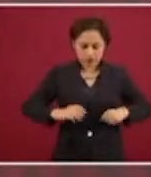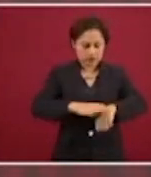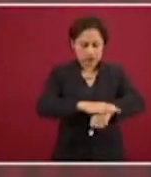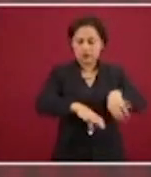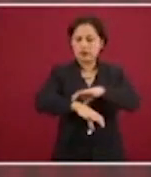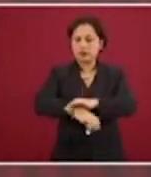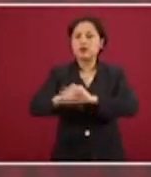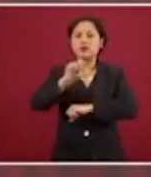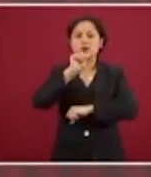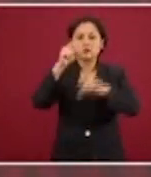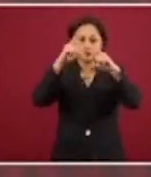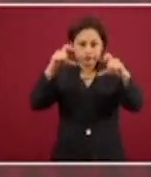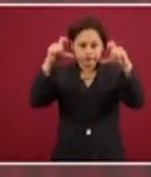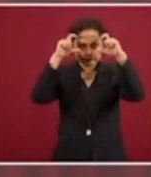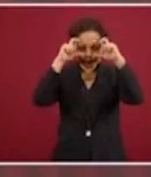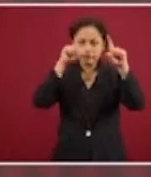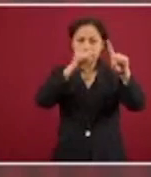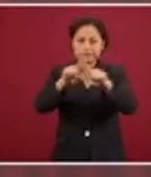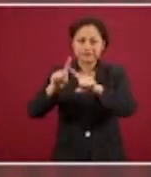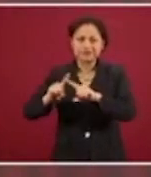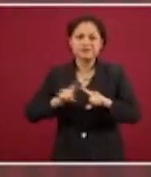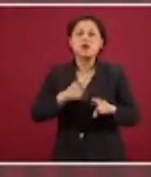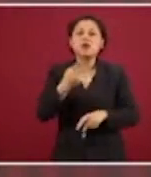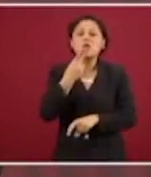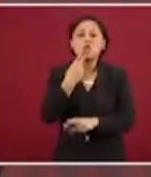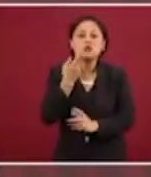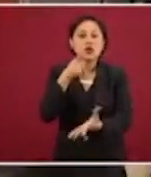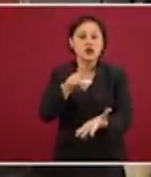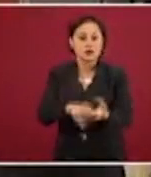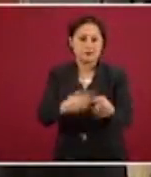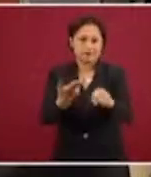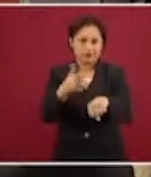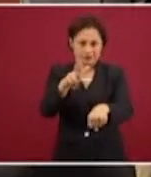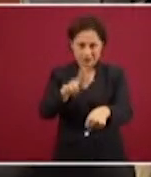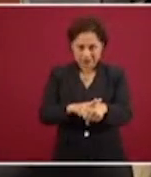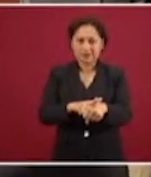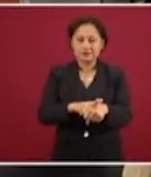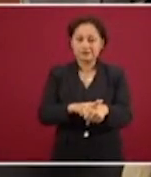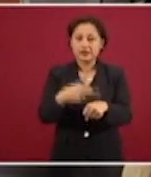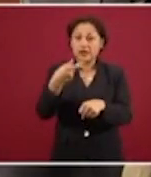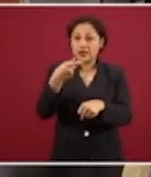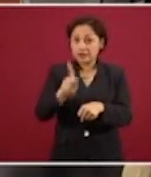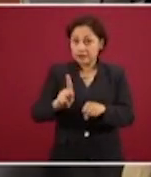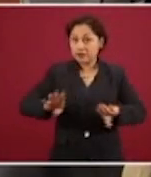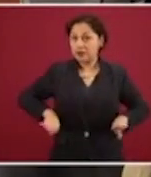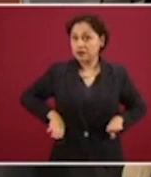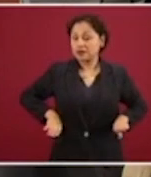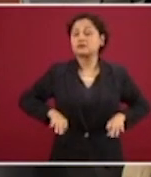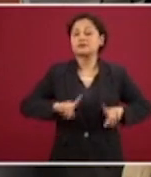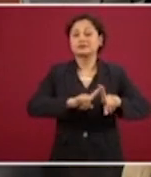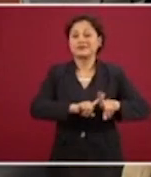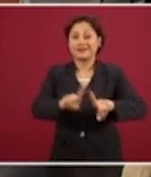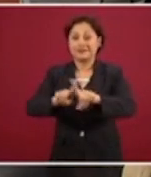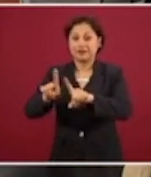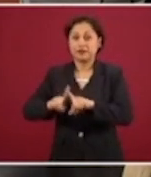uso médico, de uso en el espacio clínico y tienen sus particularidades. No todo mundo debe usar